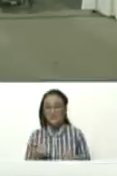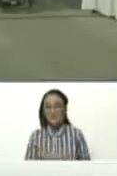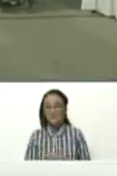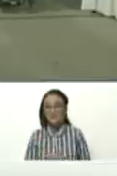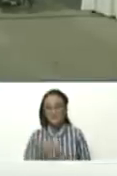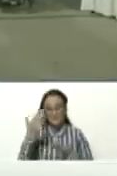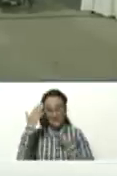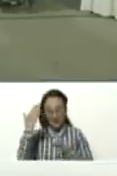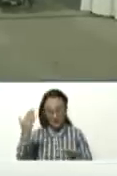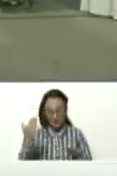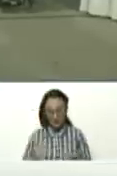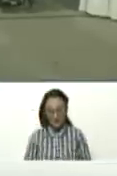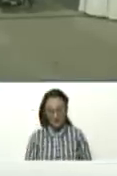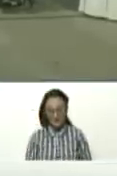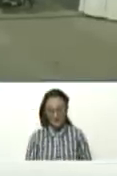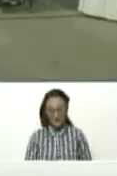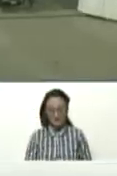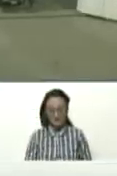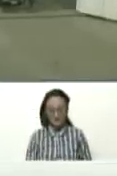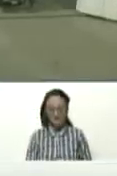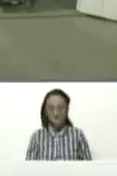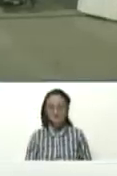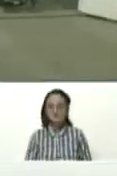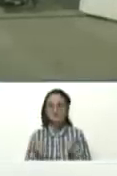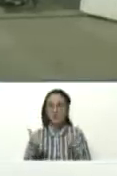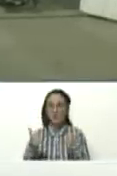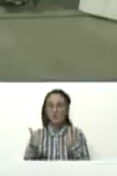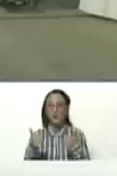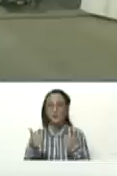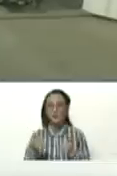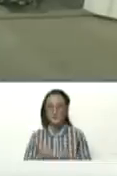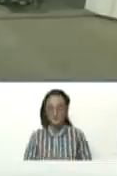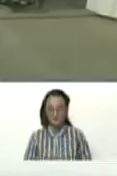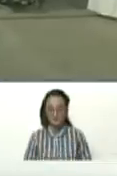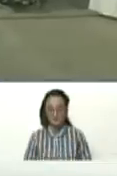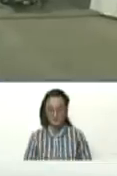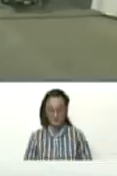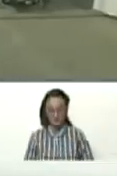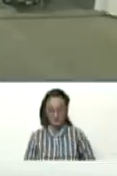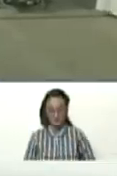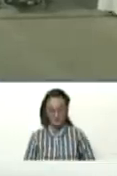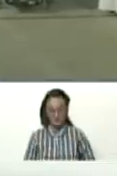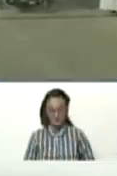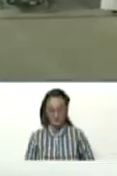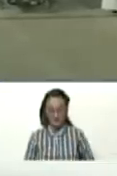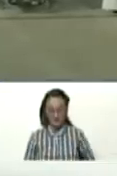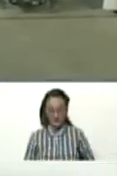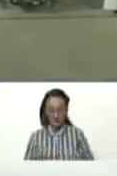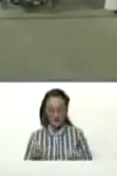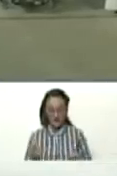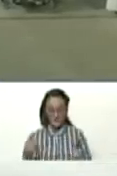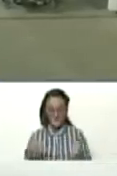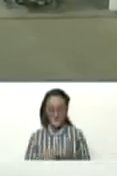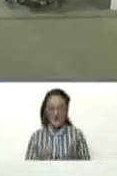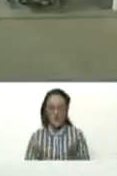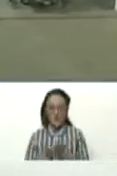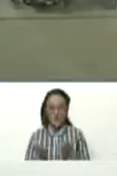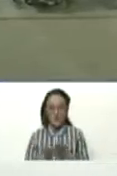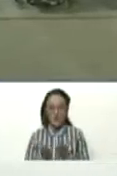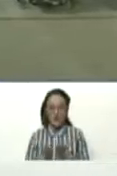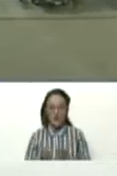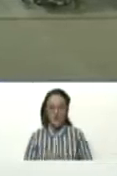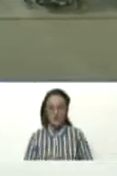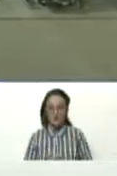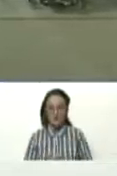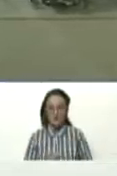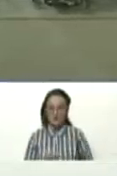Mi saludo, pues. Excelente, Alexis. Que florezcan 1000 escuelas.